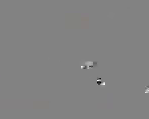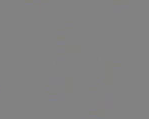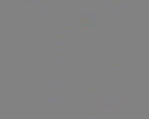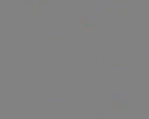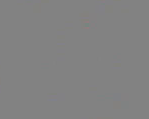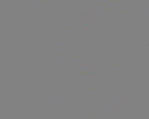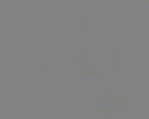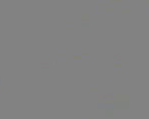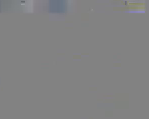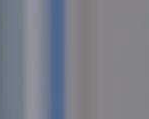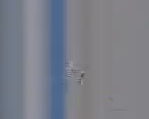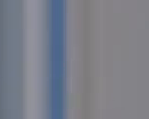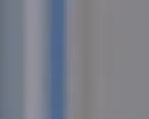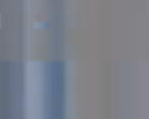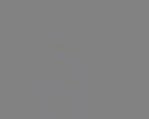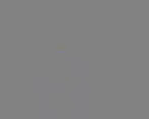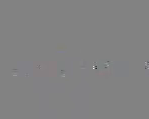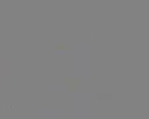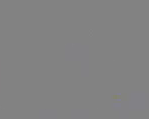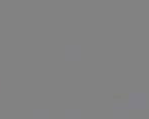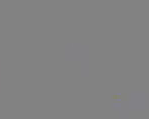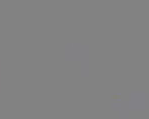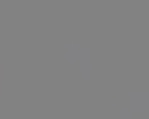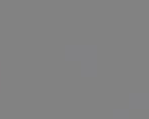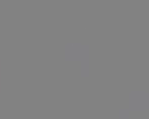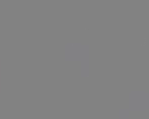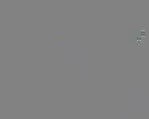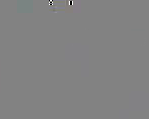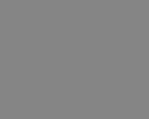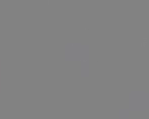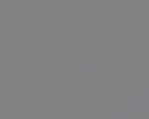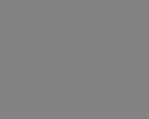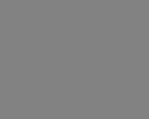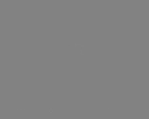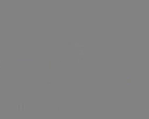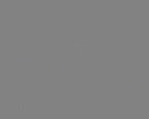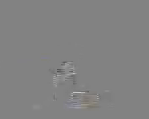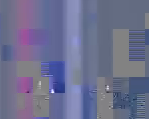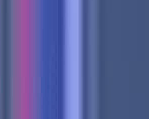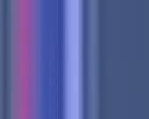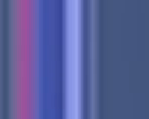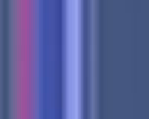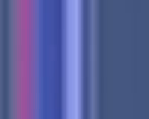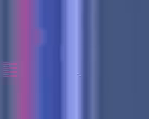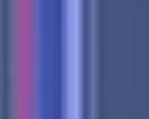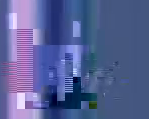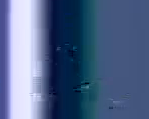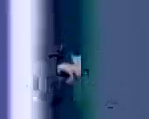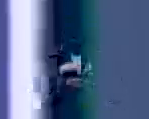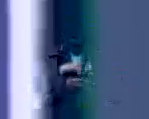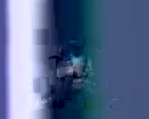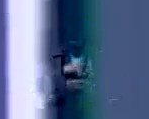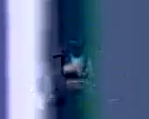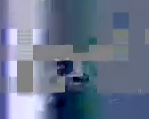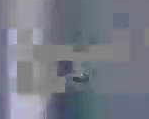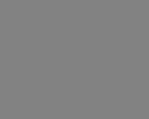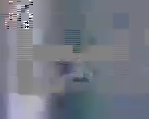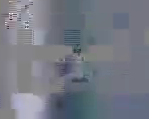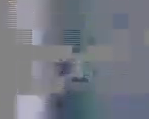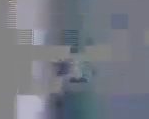Y luego este pase al sur. Siempre los pases al sur y emocionante, porque siempre del sur lo que llegan son buenas